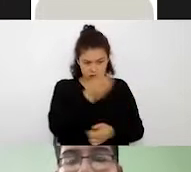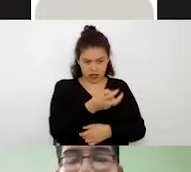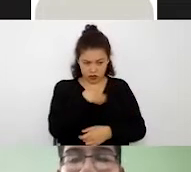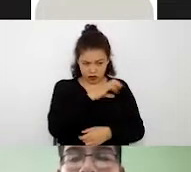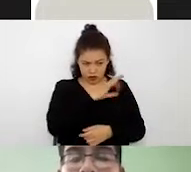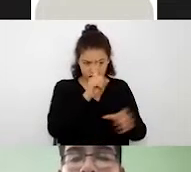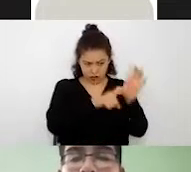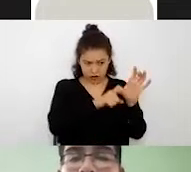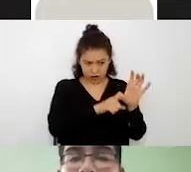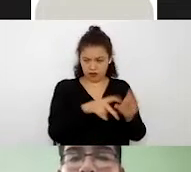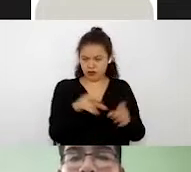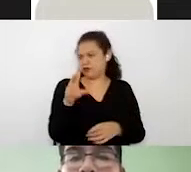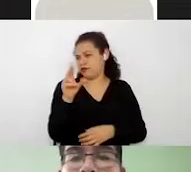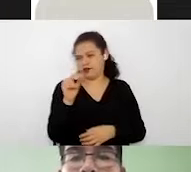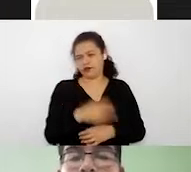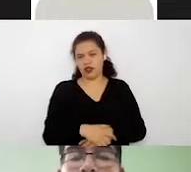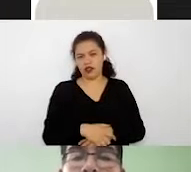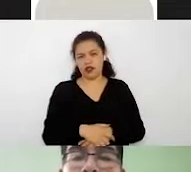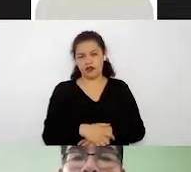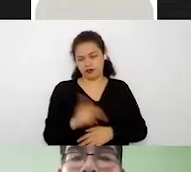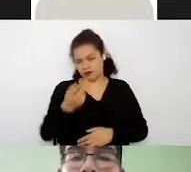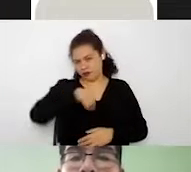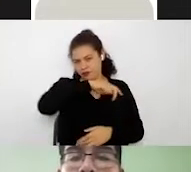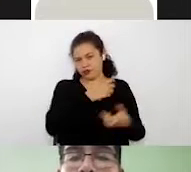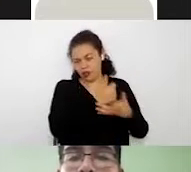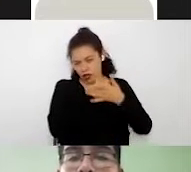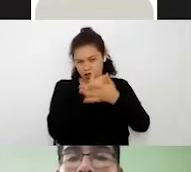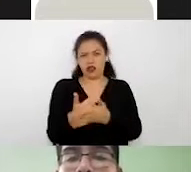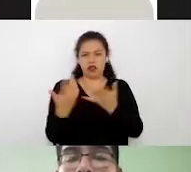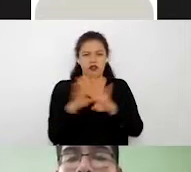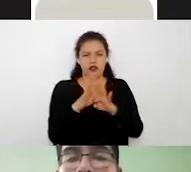Pues claramente no, ¿no? Porque lejos de ayudar estaría yo